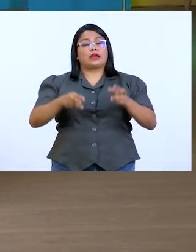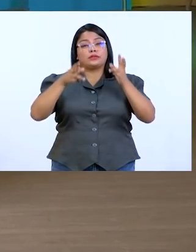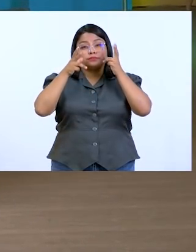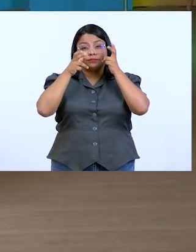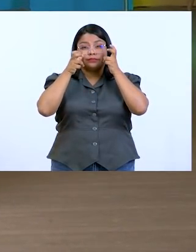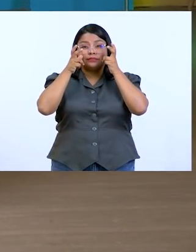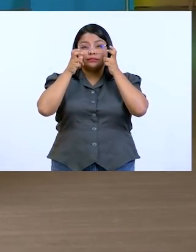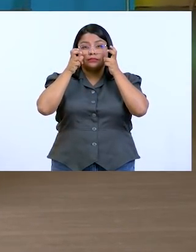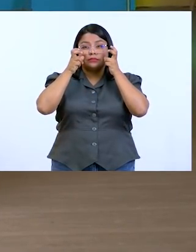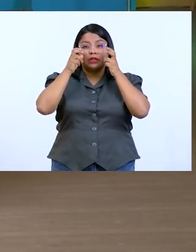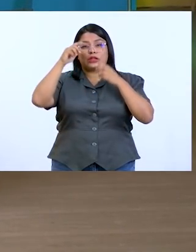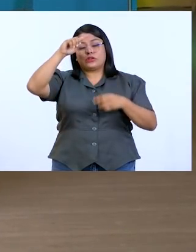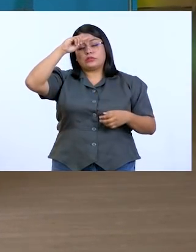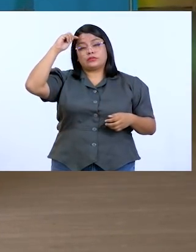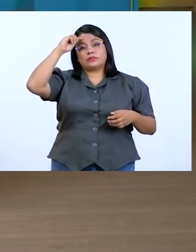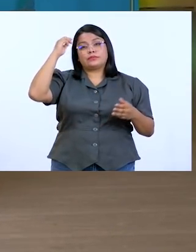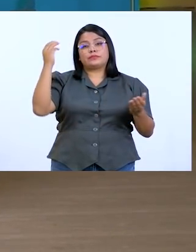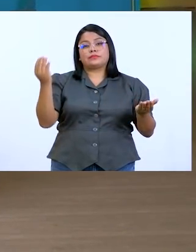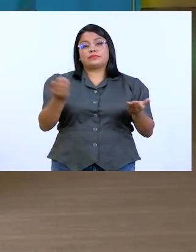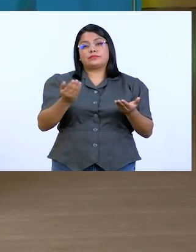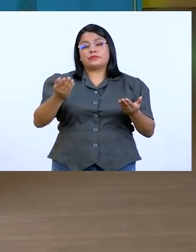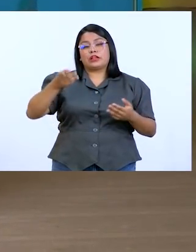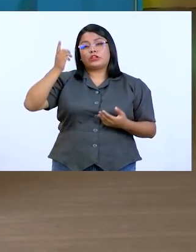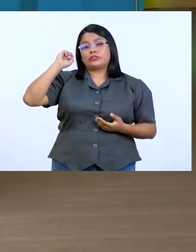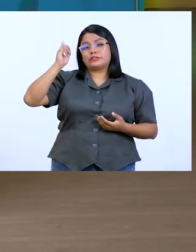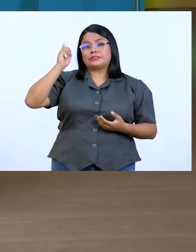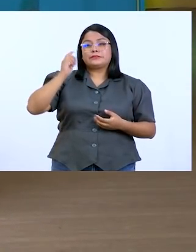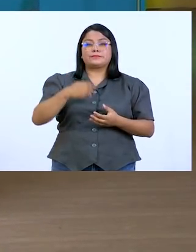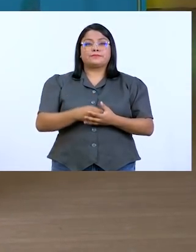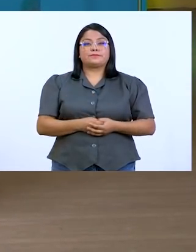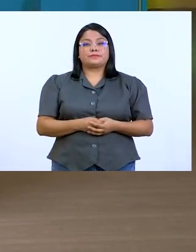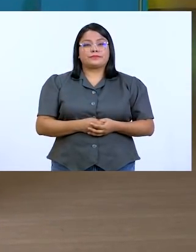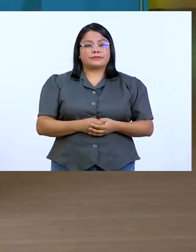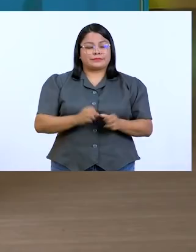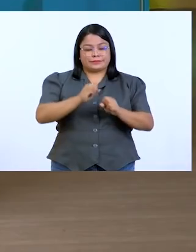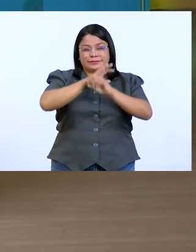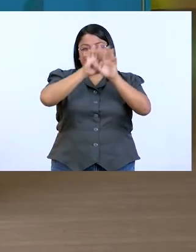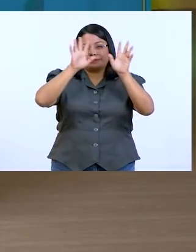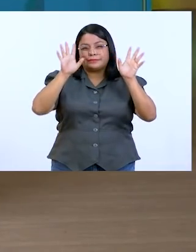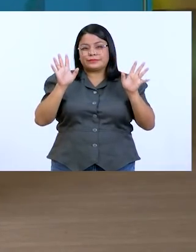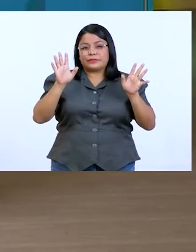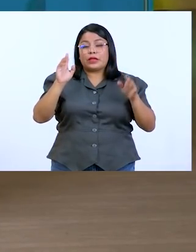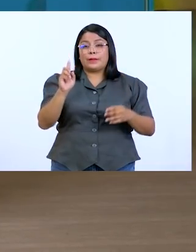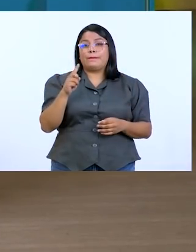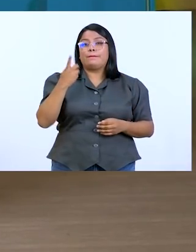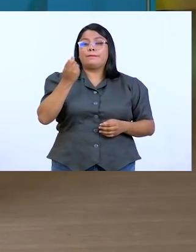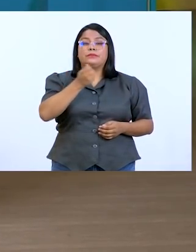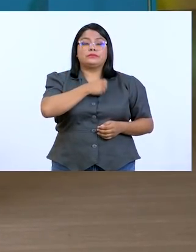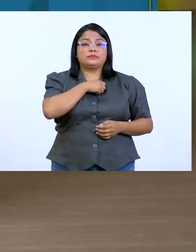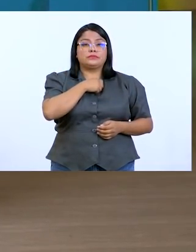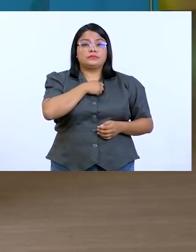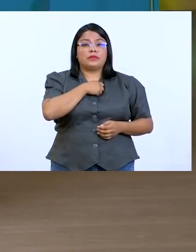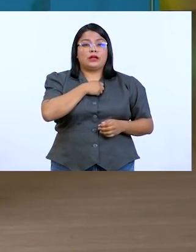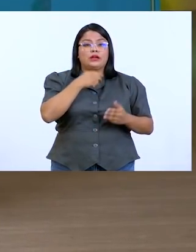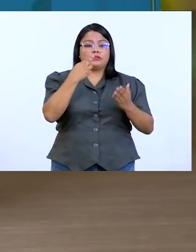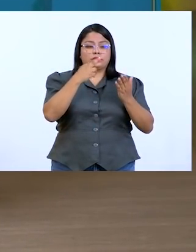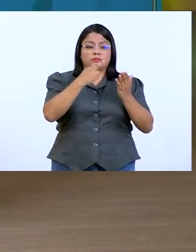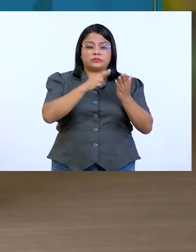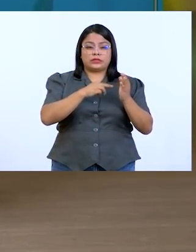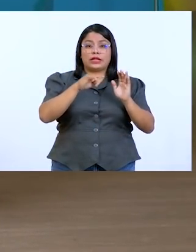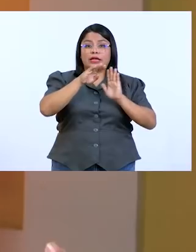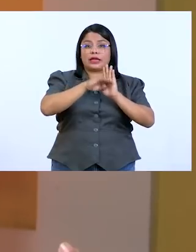que debemos observar en los trabajos realizados por los y las docentes. Por supuesto, la primera tarea